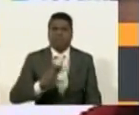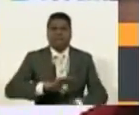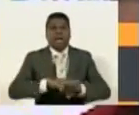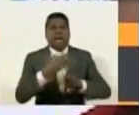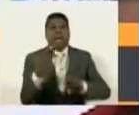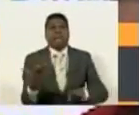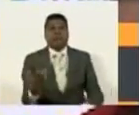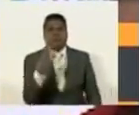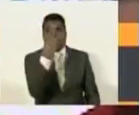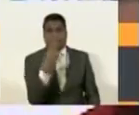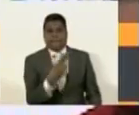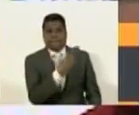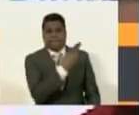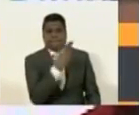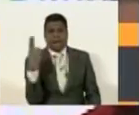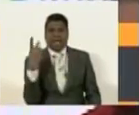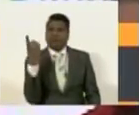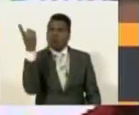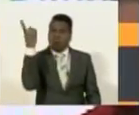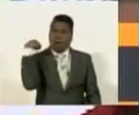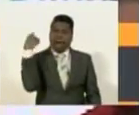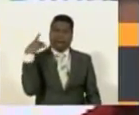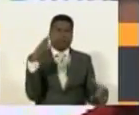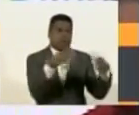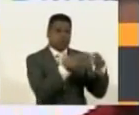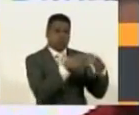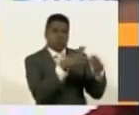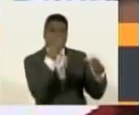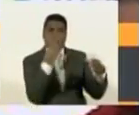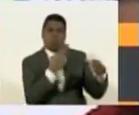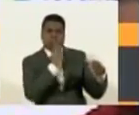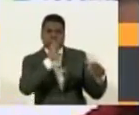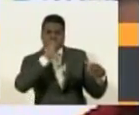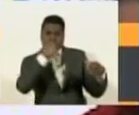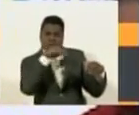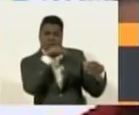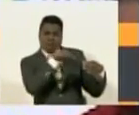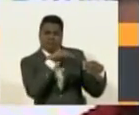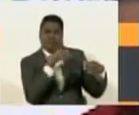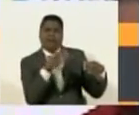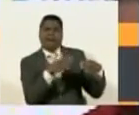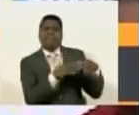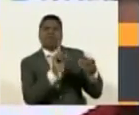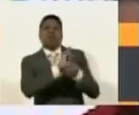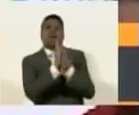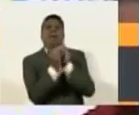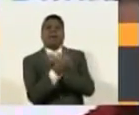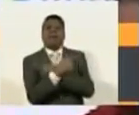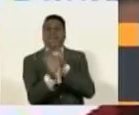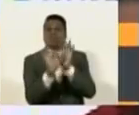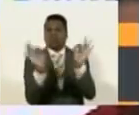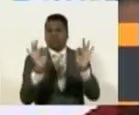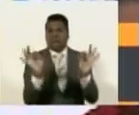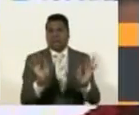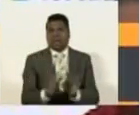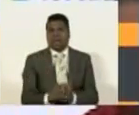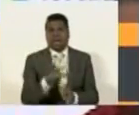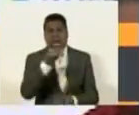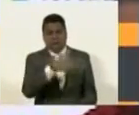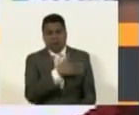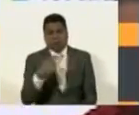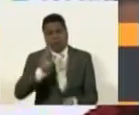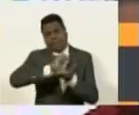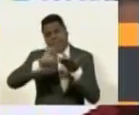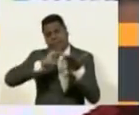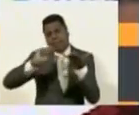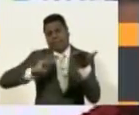pacto de punto fijo en ejercicio, era lo que ellos quisieran y no había manera de cambiar en teoría lo que ellos habían